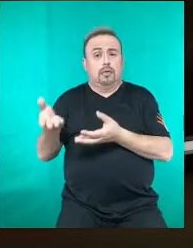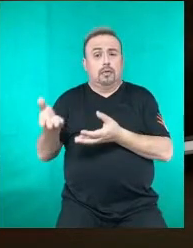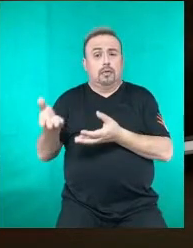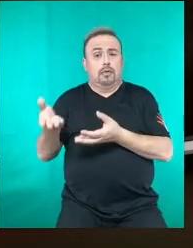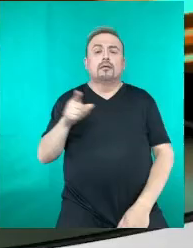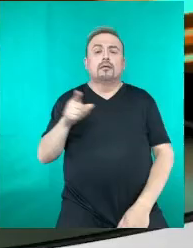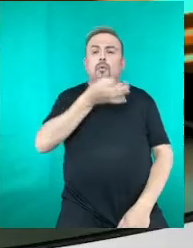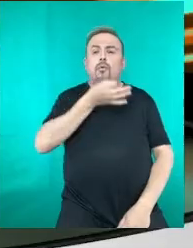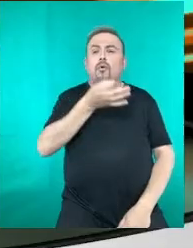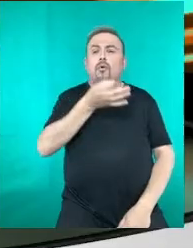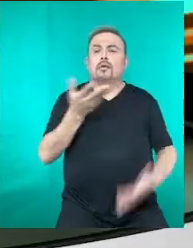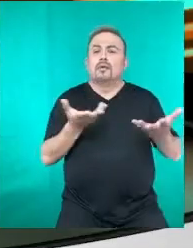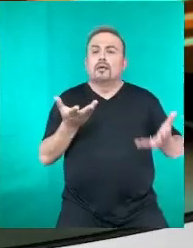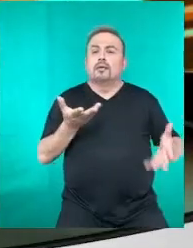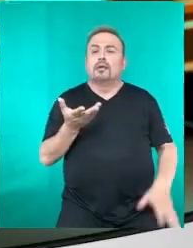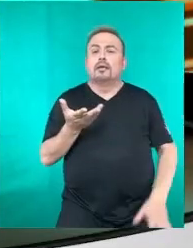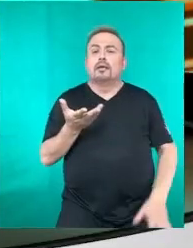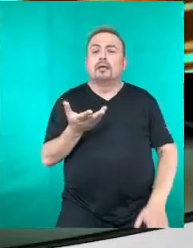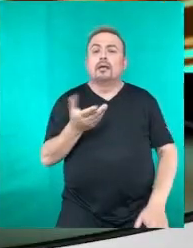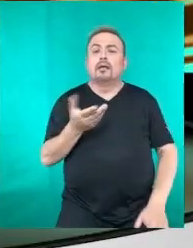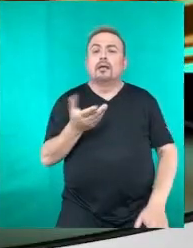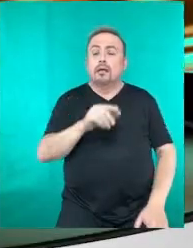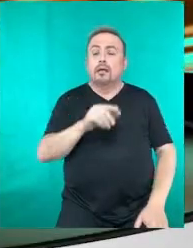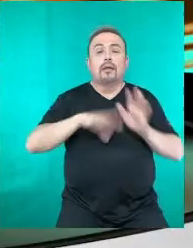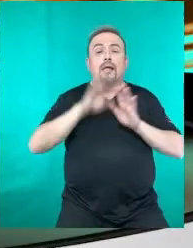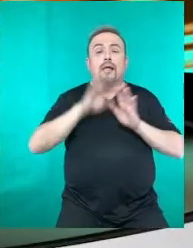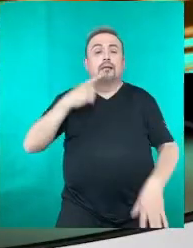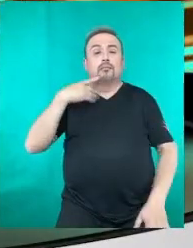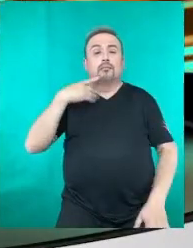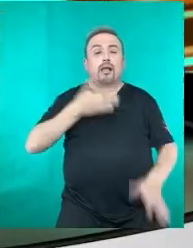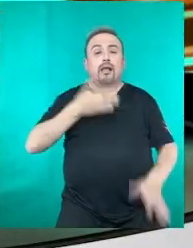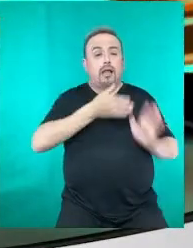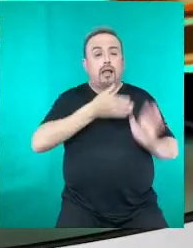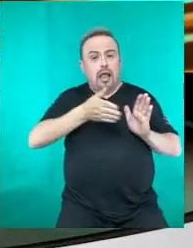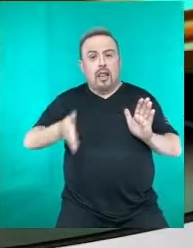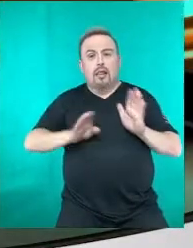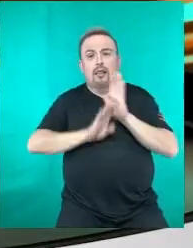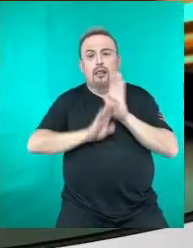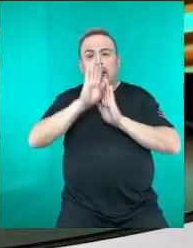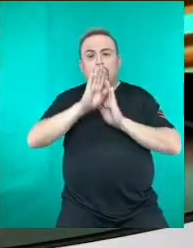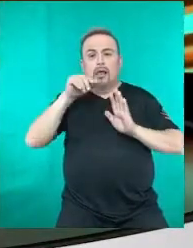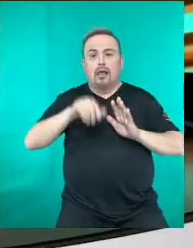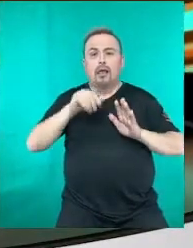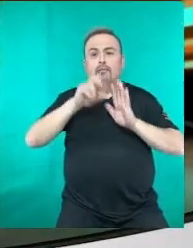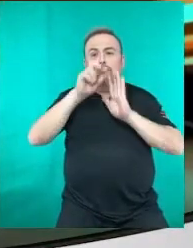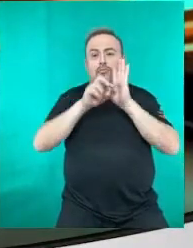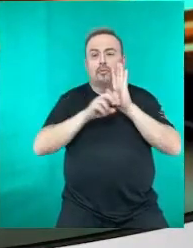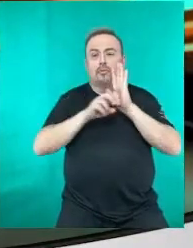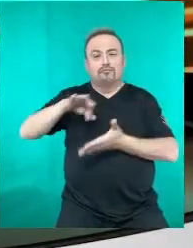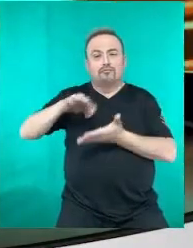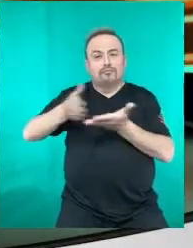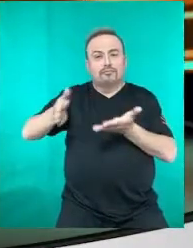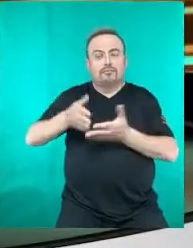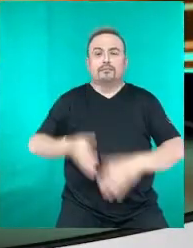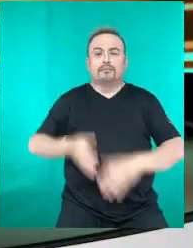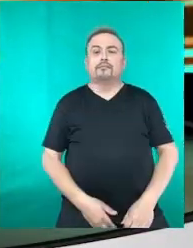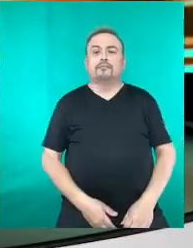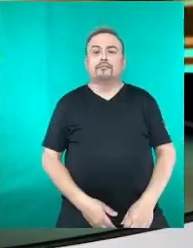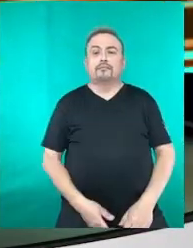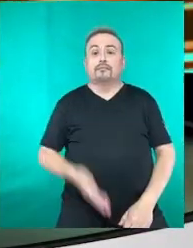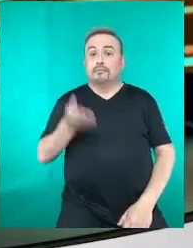en general las principales etapas del desarrollo y operación de proyectos de desalinización. Octavio, ¿está